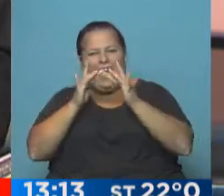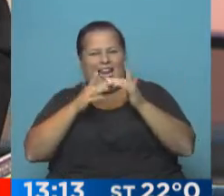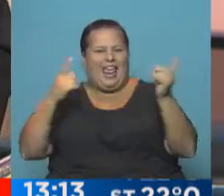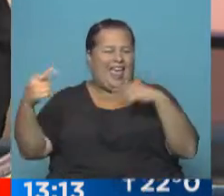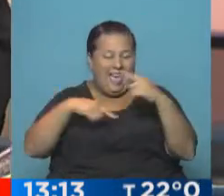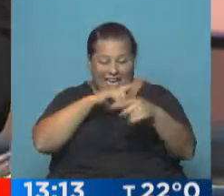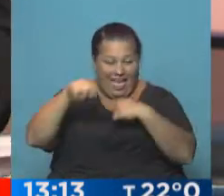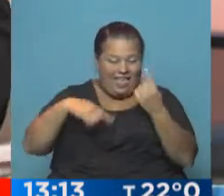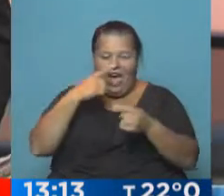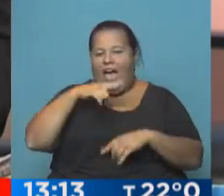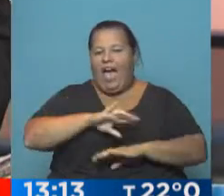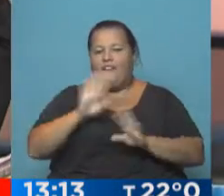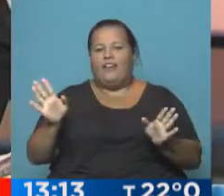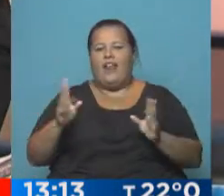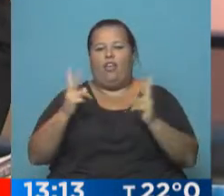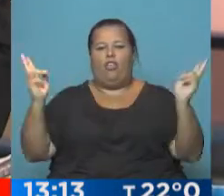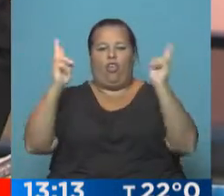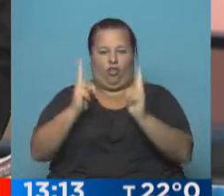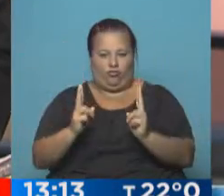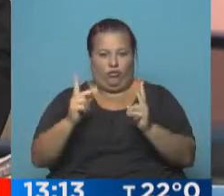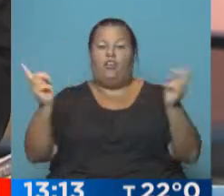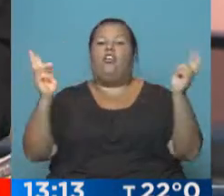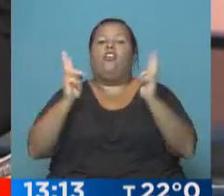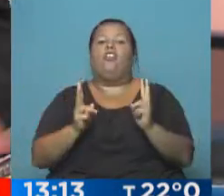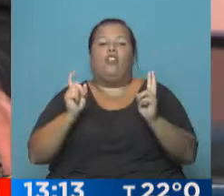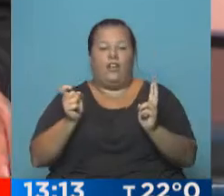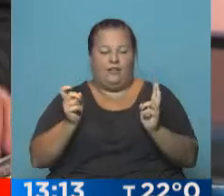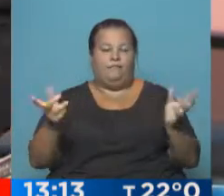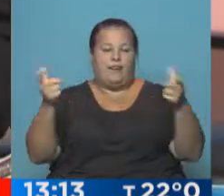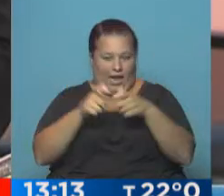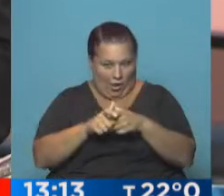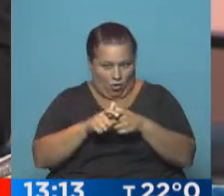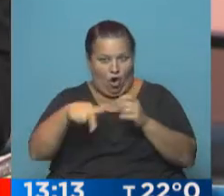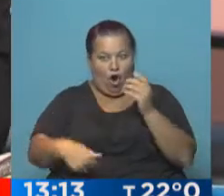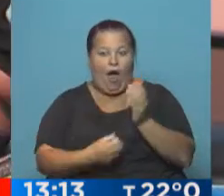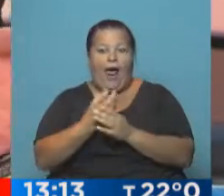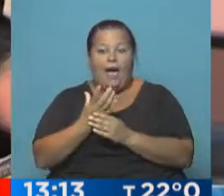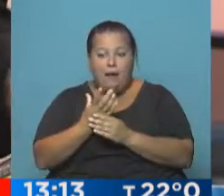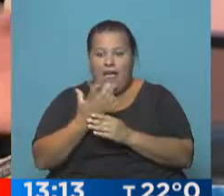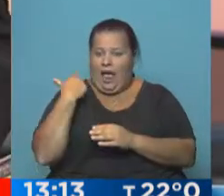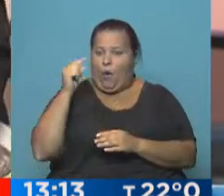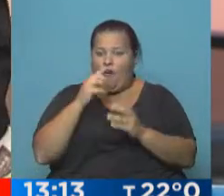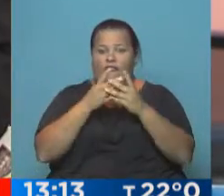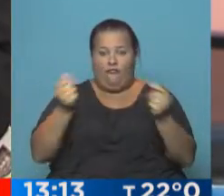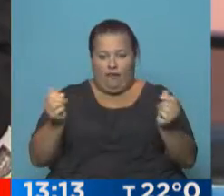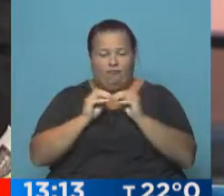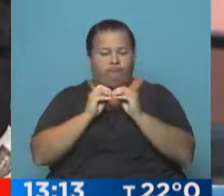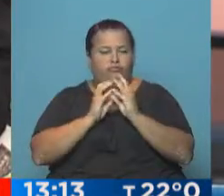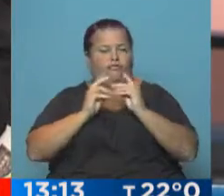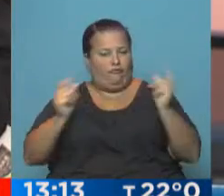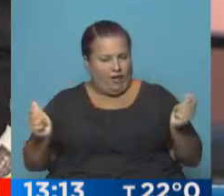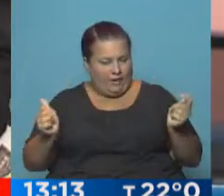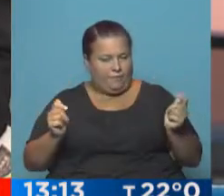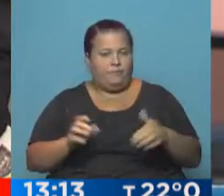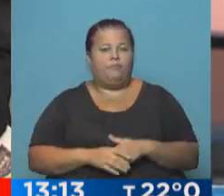bueno, pusieron dos de cada lado. Esos dos de cada lado se juntaron hoy por la mañana y hace un ratito terminó justamente la